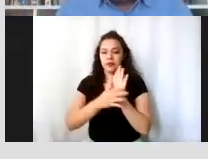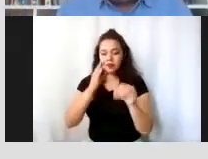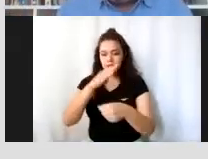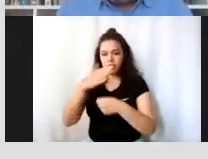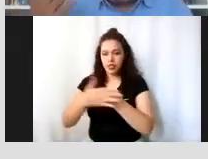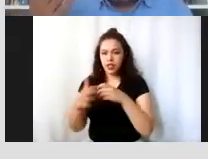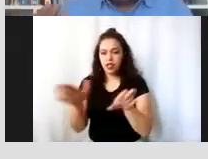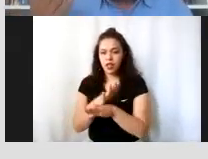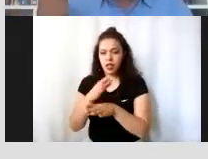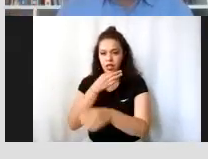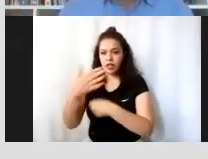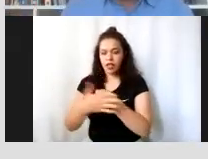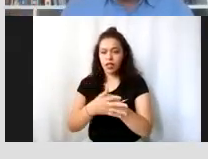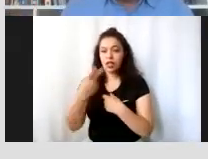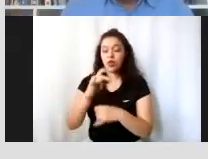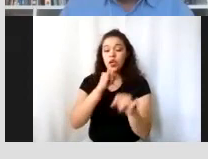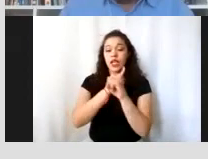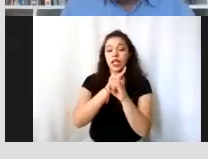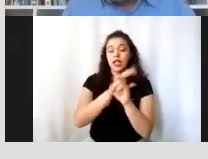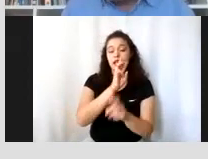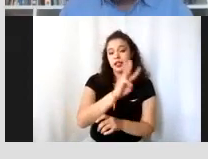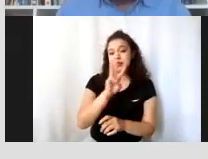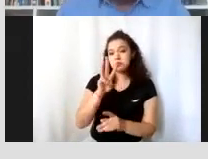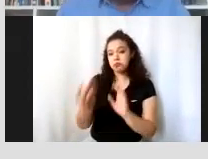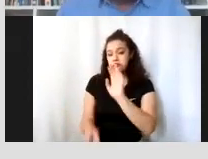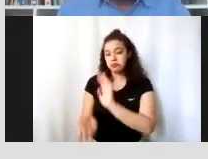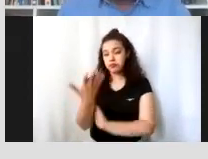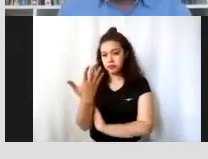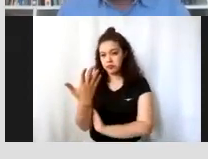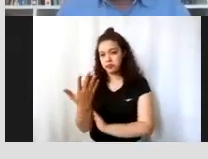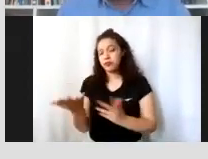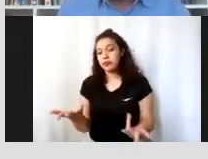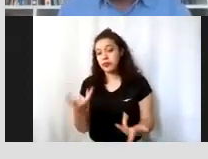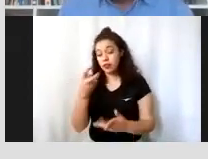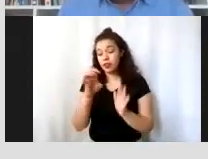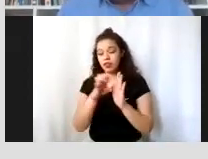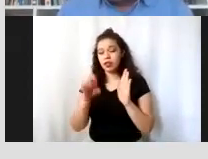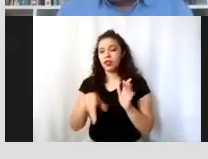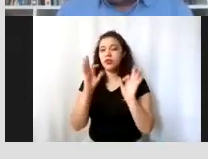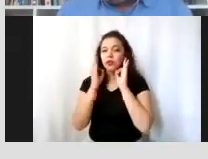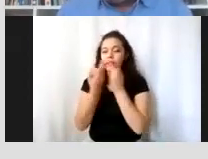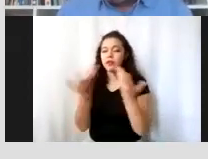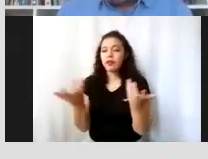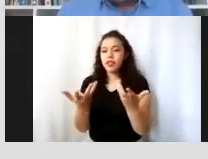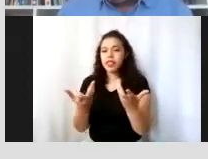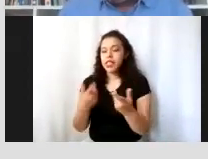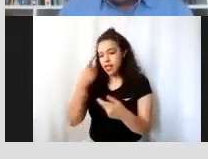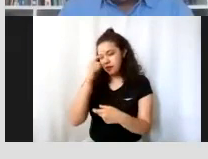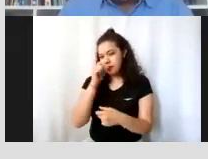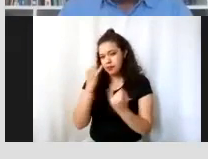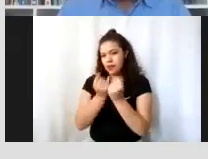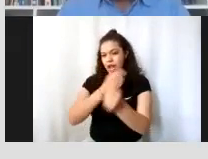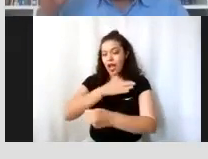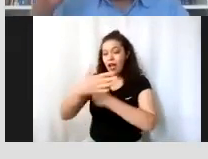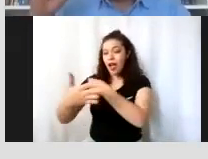de privacidad en tu página de internet, por ejemplo, es una manera en que tú puedes hacerlo y dar a conocer a las personas